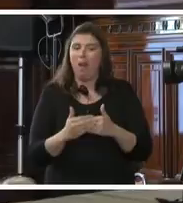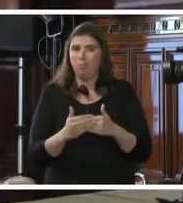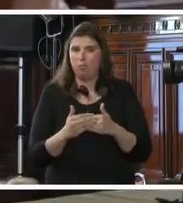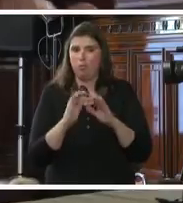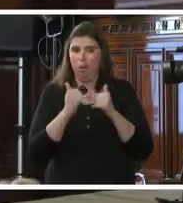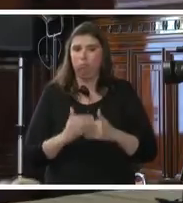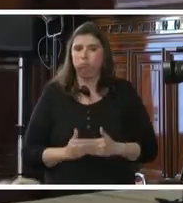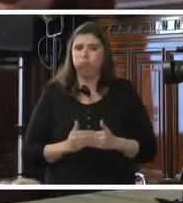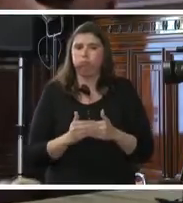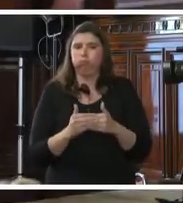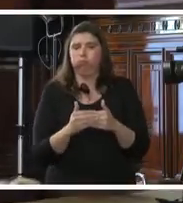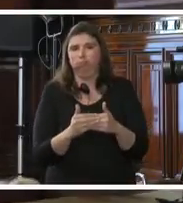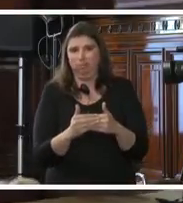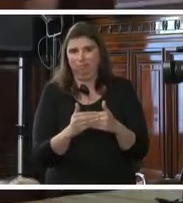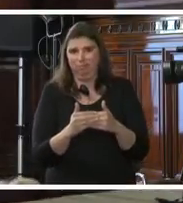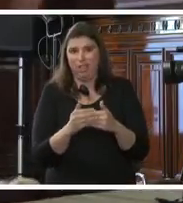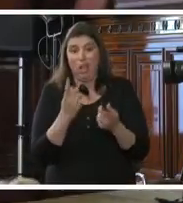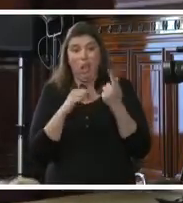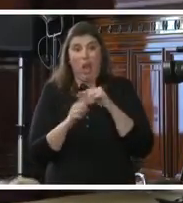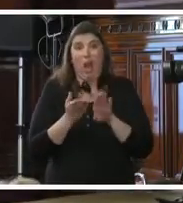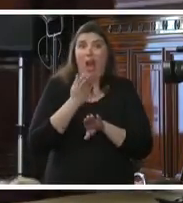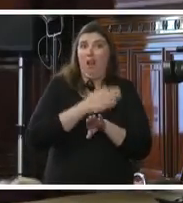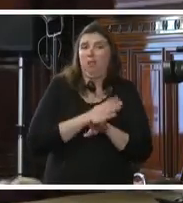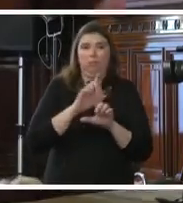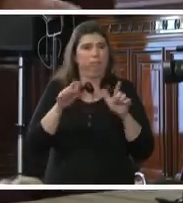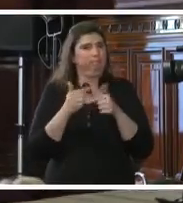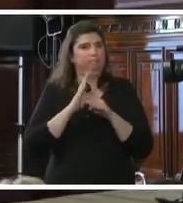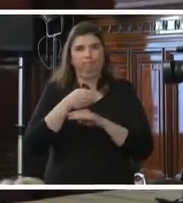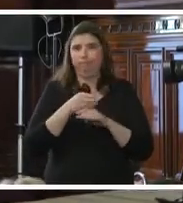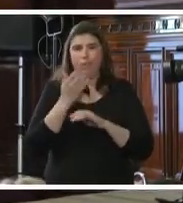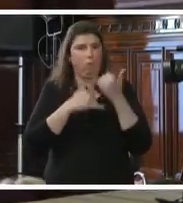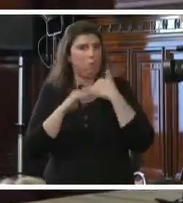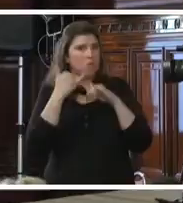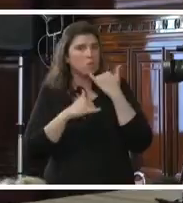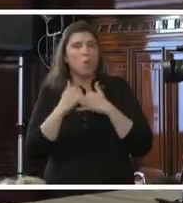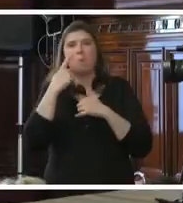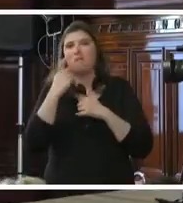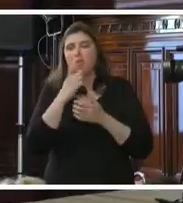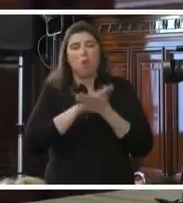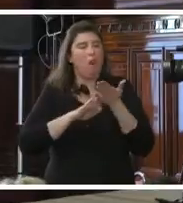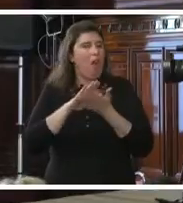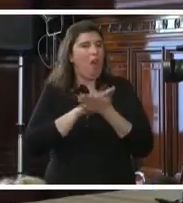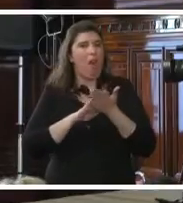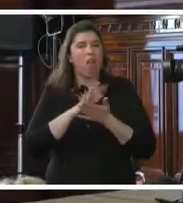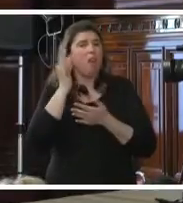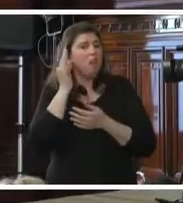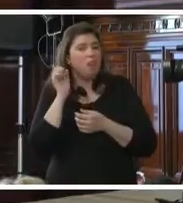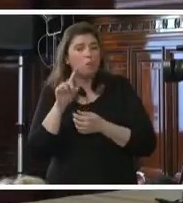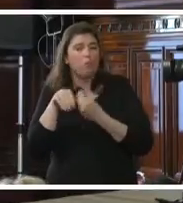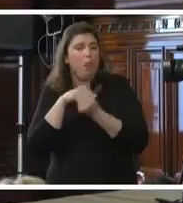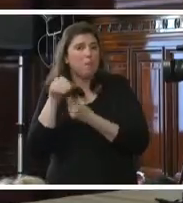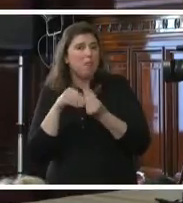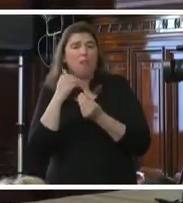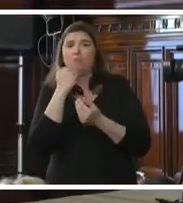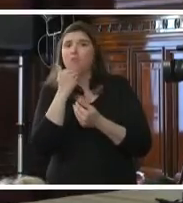porque justamente no ha habido nada de esta prevención, nada de acceso a esta información, que las niñas y sus familias no saben de la